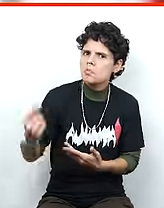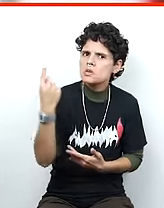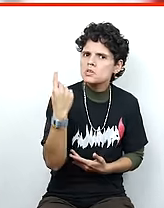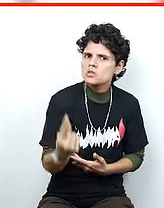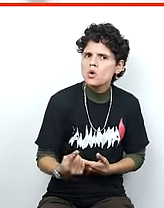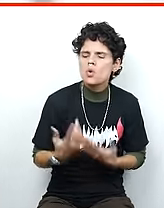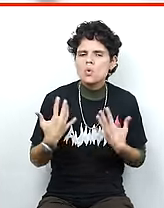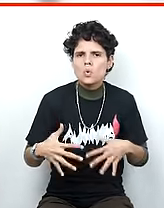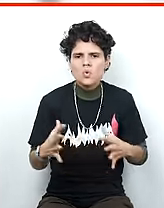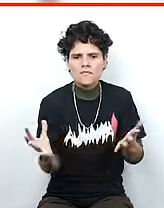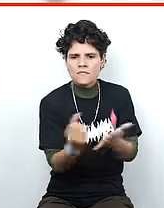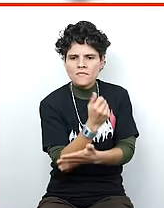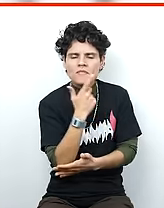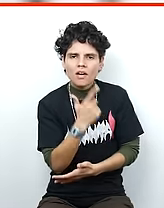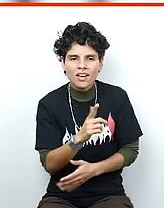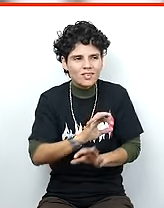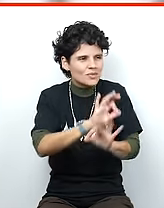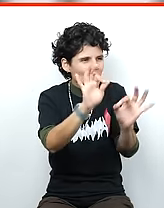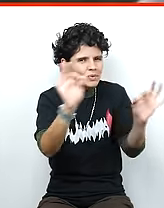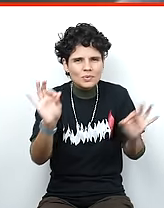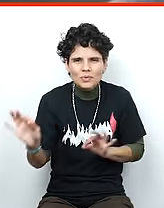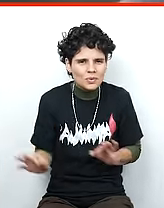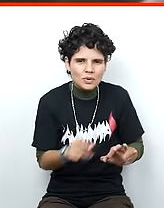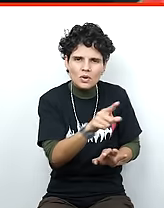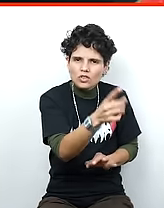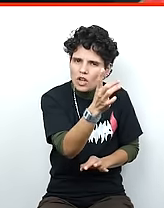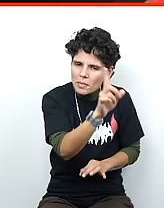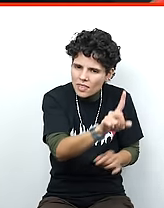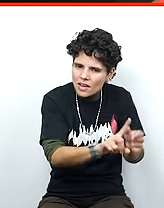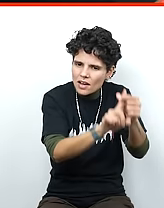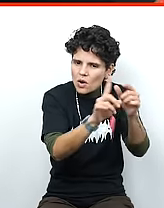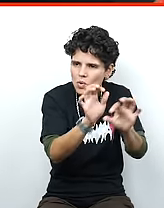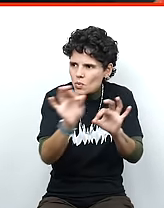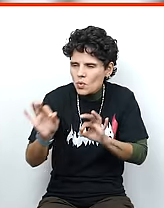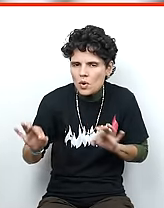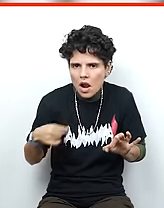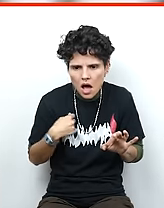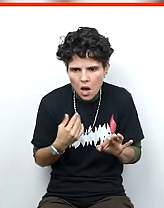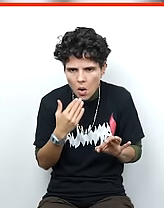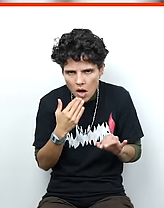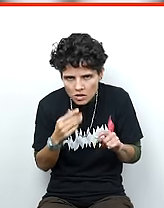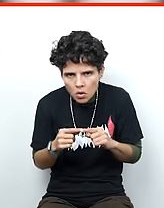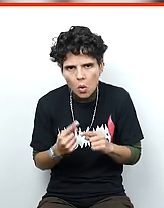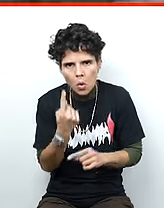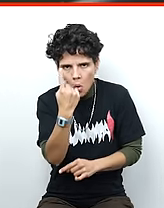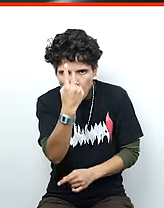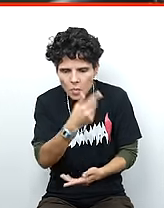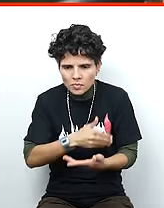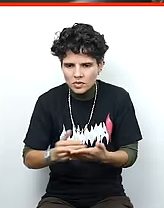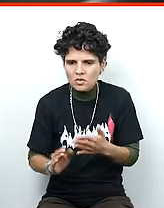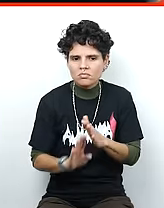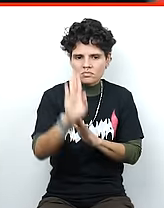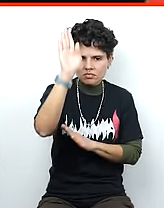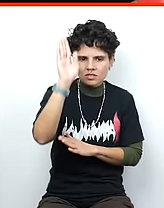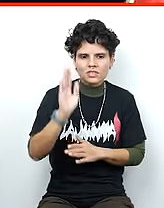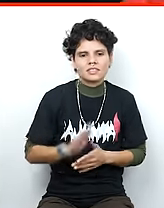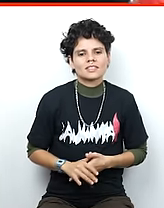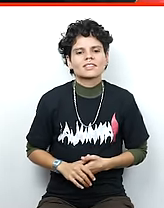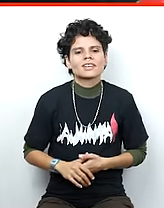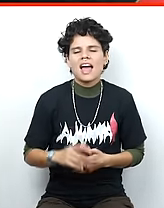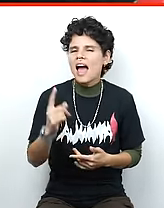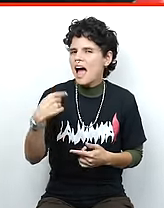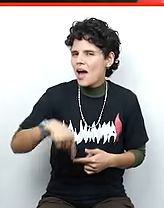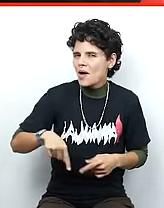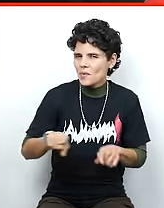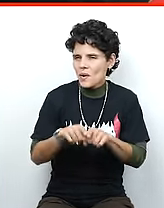millón. Una guau bacán, pues, hermano. Si nadie, ni un chileno había hecho un millón en la música. Es verdad. Pagaron millones, claro. Cualquiera hace millones. Es que hoy día hay